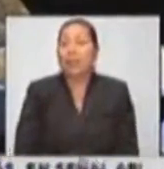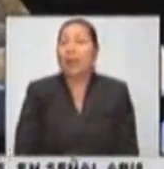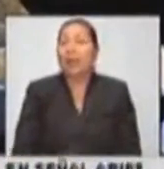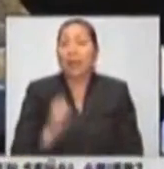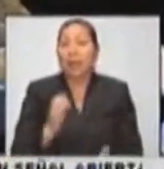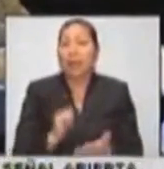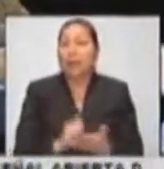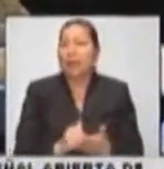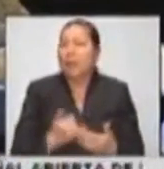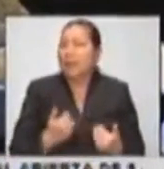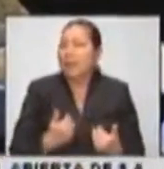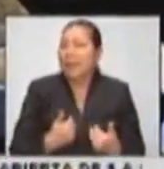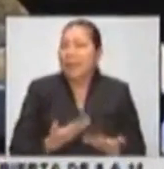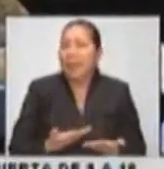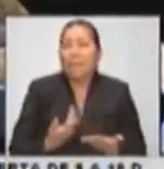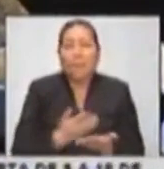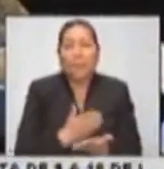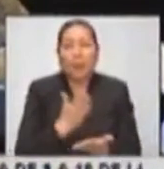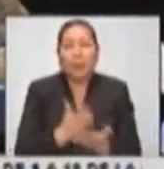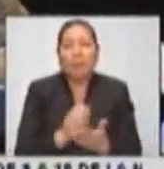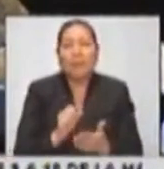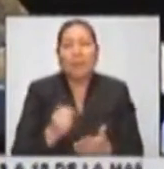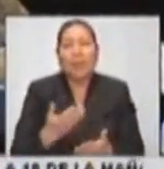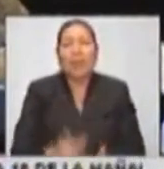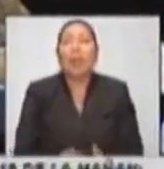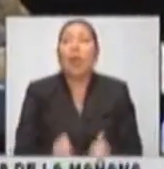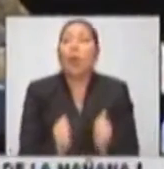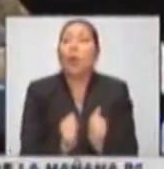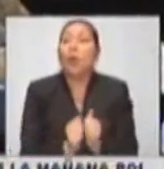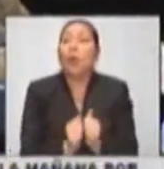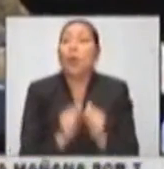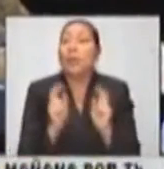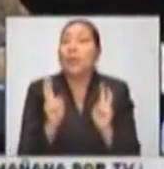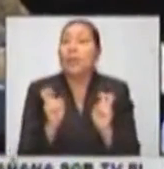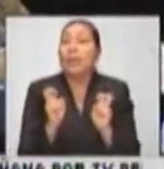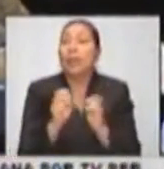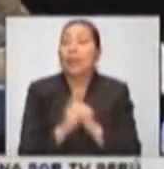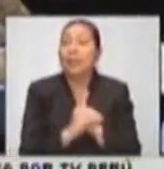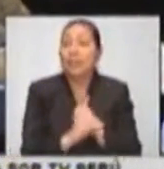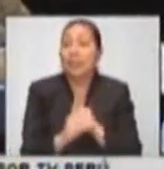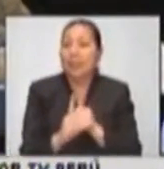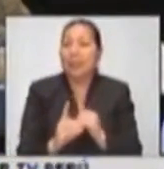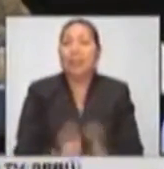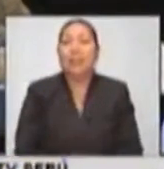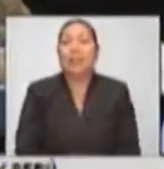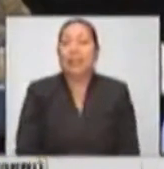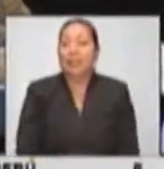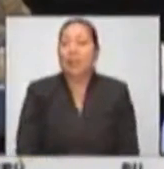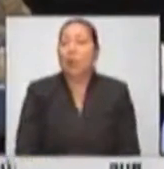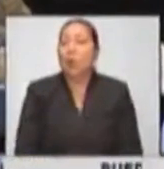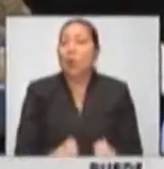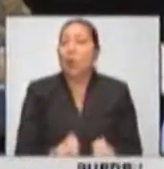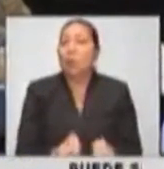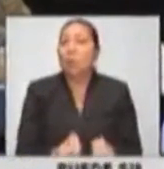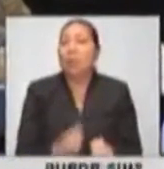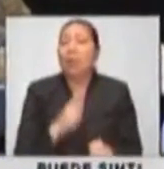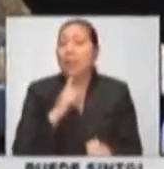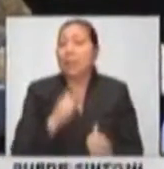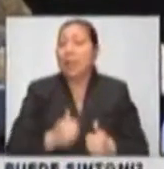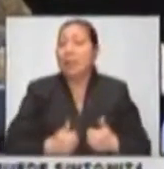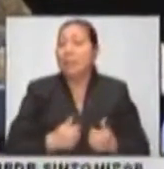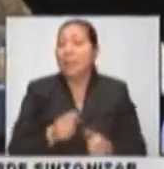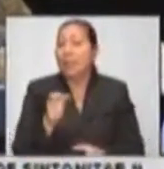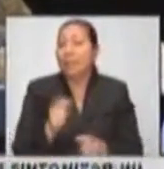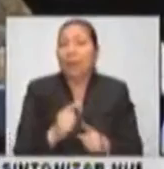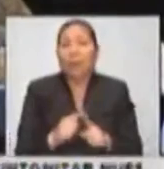creo que lo vemos ahora con los problemas que hay, pero también con temas como la descentralización efectiva o cómo se da la vida de la